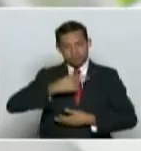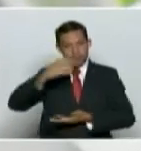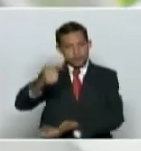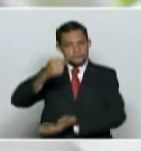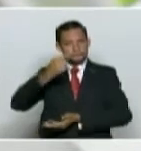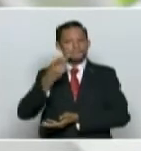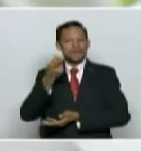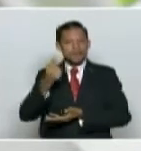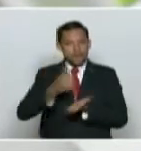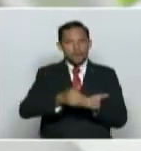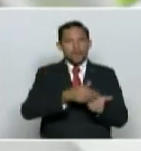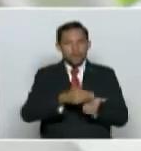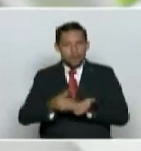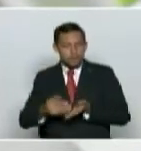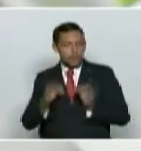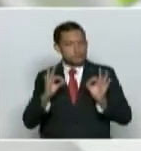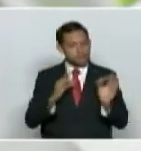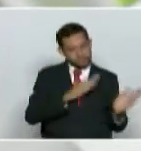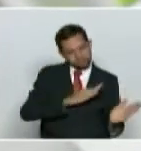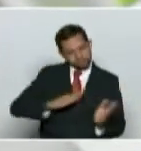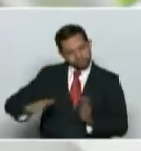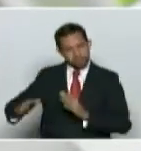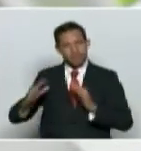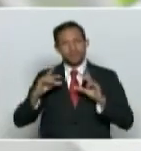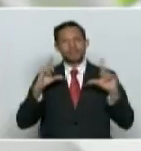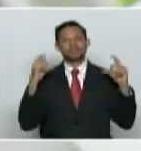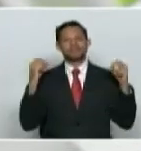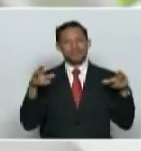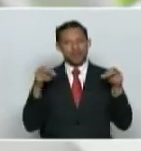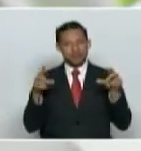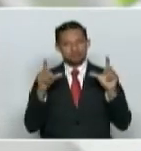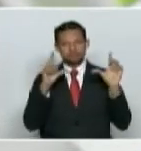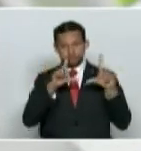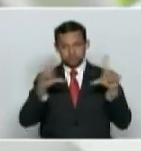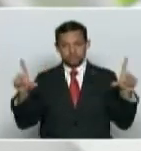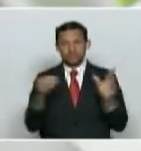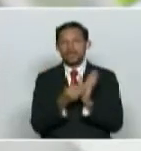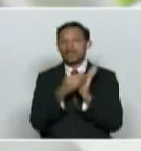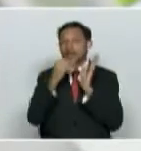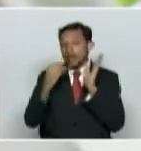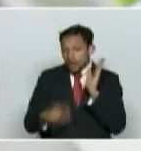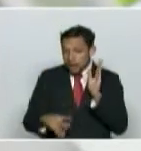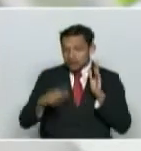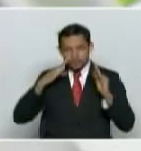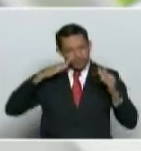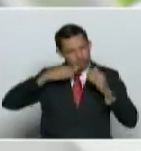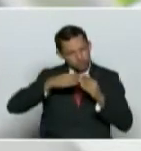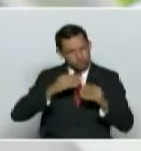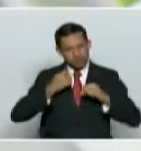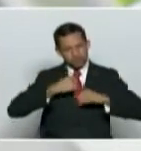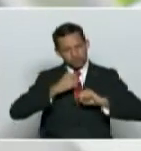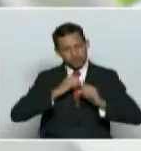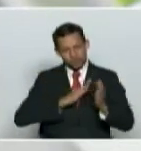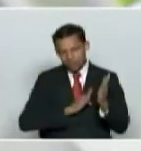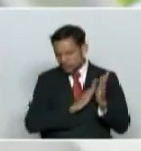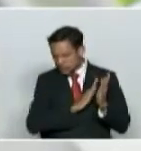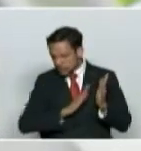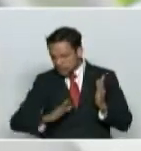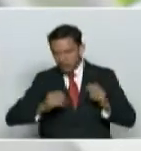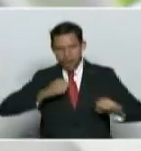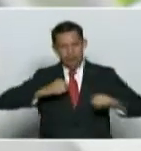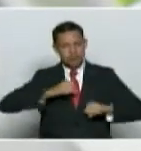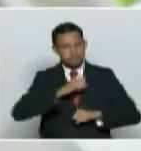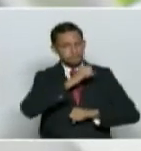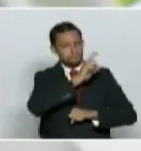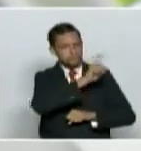públicos, entender muy bien el negocio de la televisión. Es un negocio muy costoso, es un negocio muy delicado, que usted tiene que hacer gestiones,